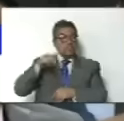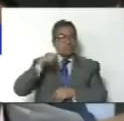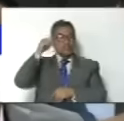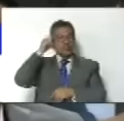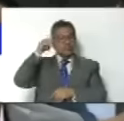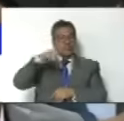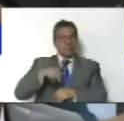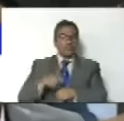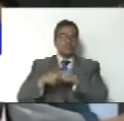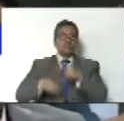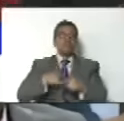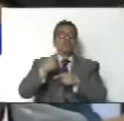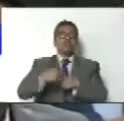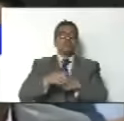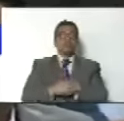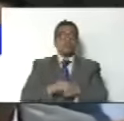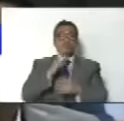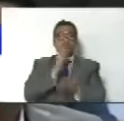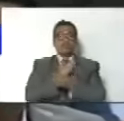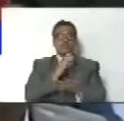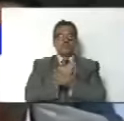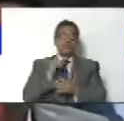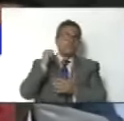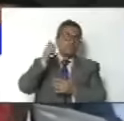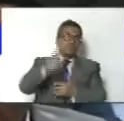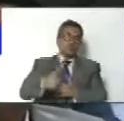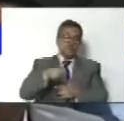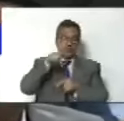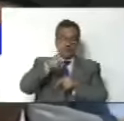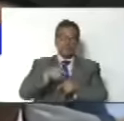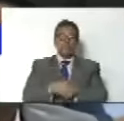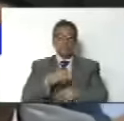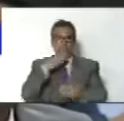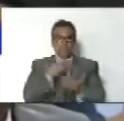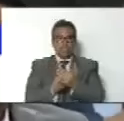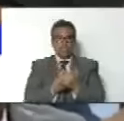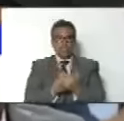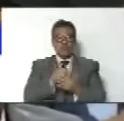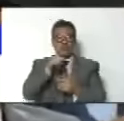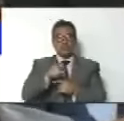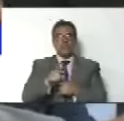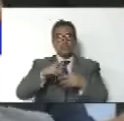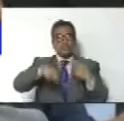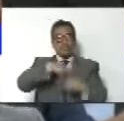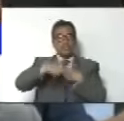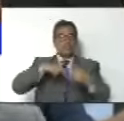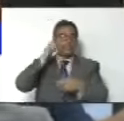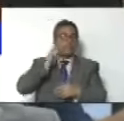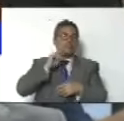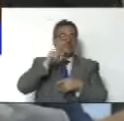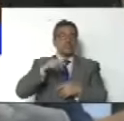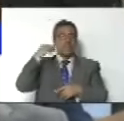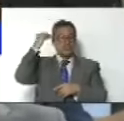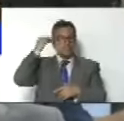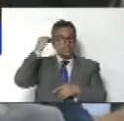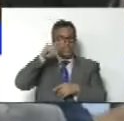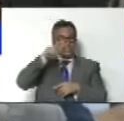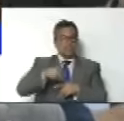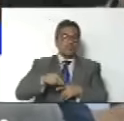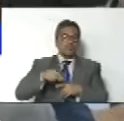nosotros, mañana y siempre estaremos agradecidos con la revolución bolivariana, con el